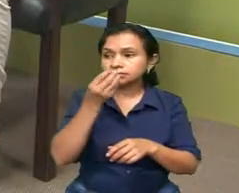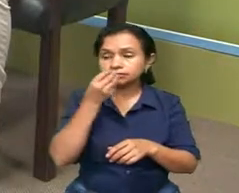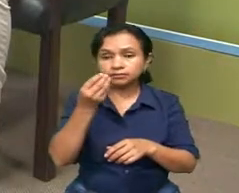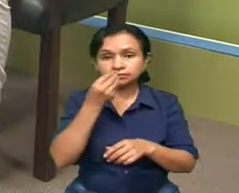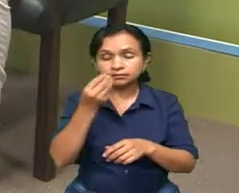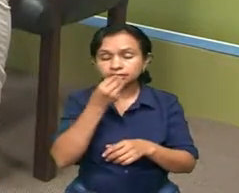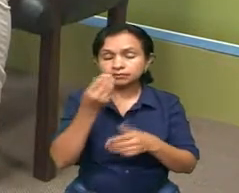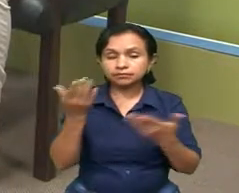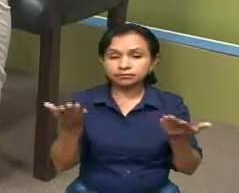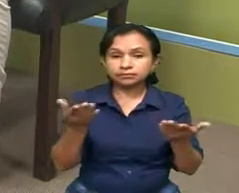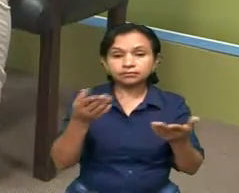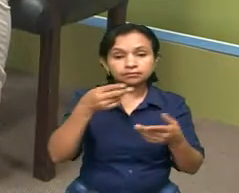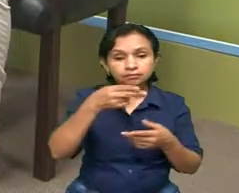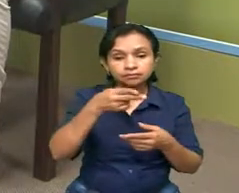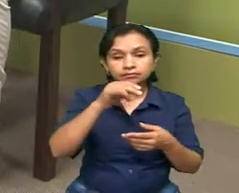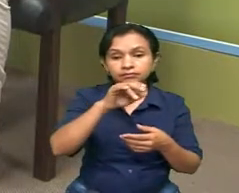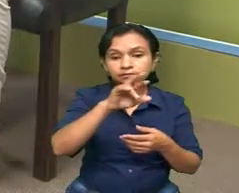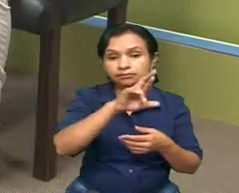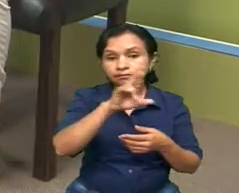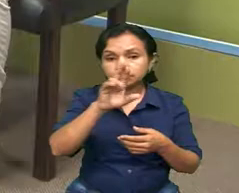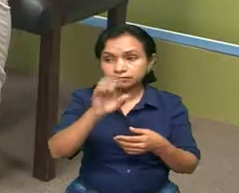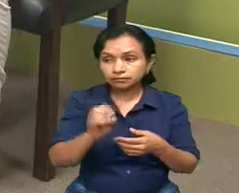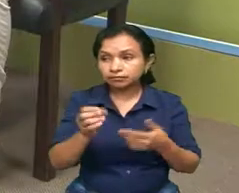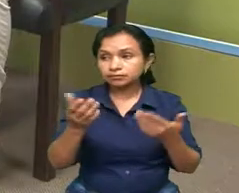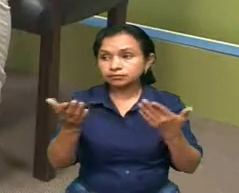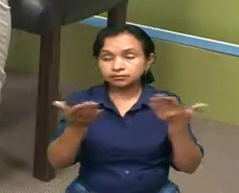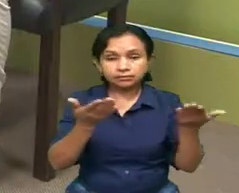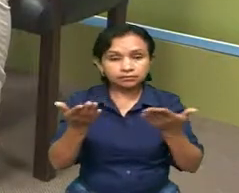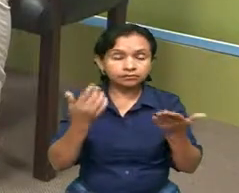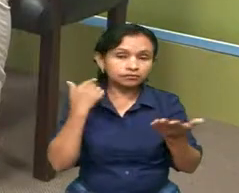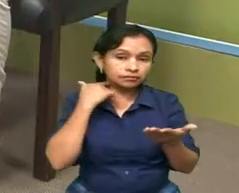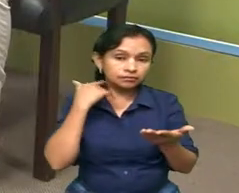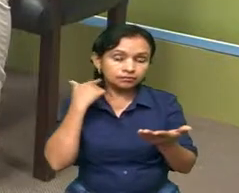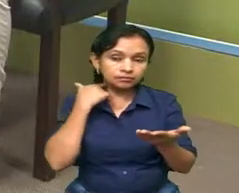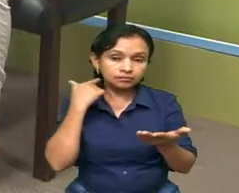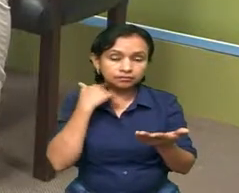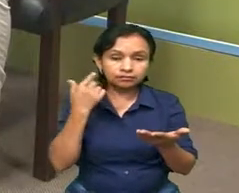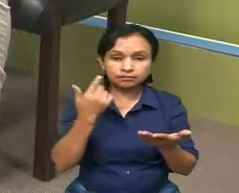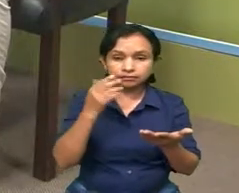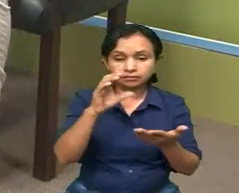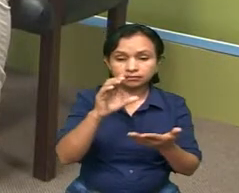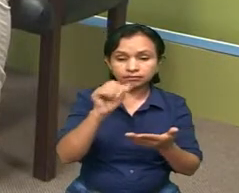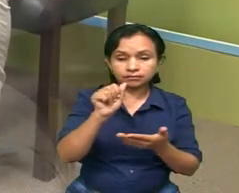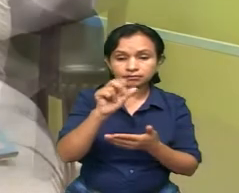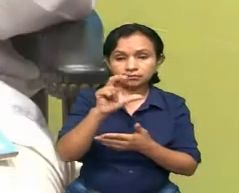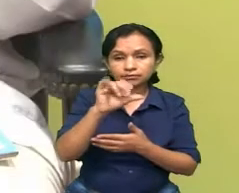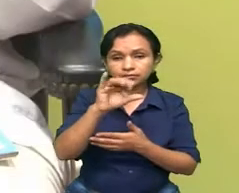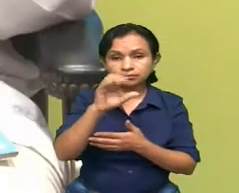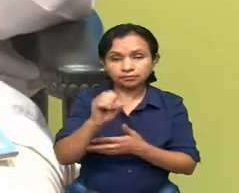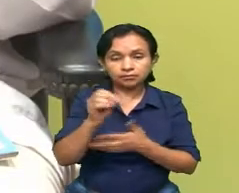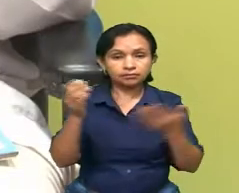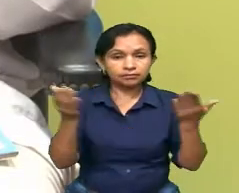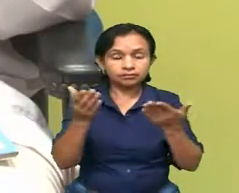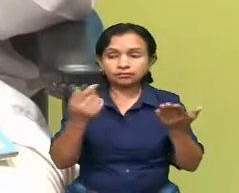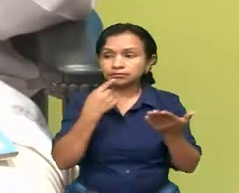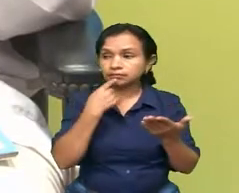¿verdad? Rica en hierro, porque si no terminamos anémica, ¿verdad? Siempre con su calcio. ¿Cómo le